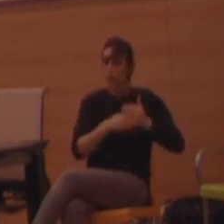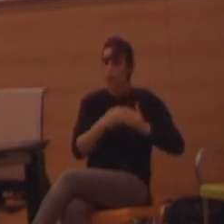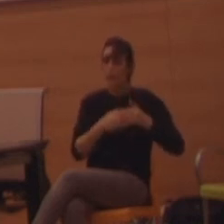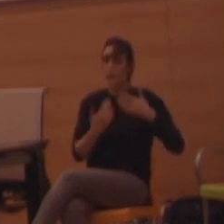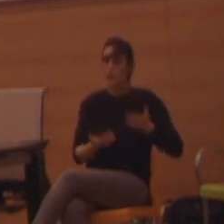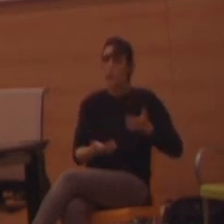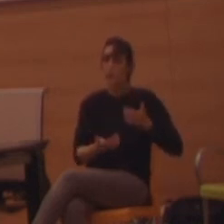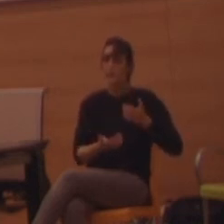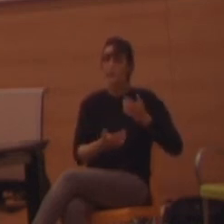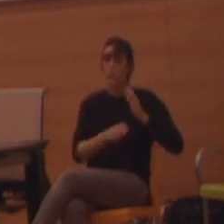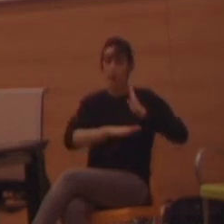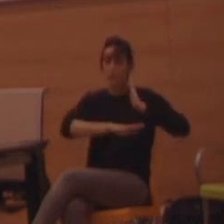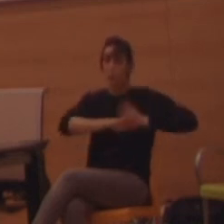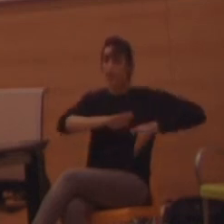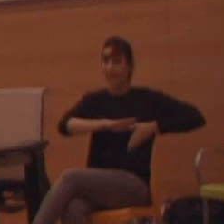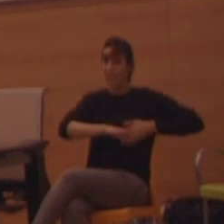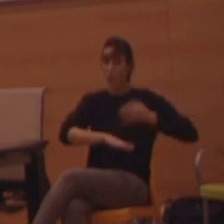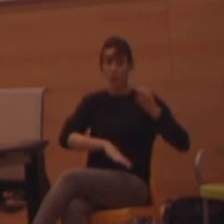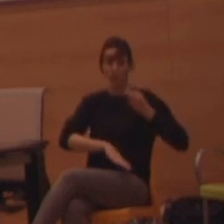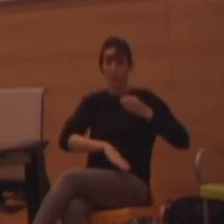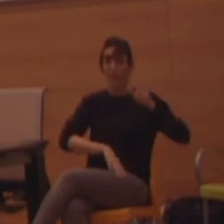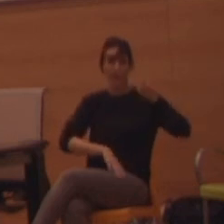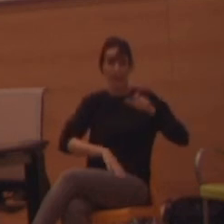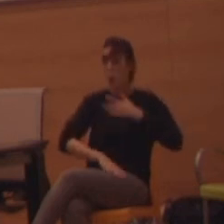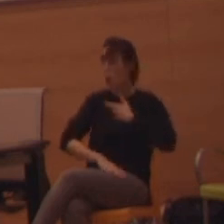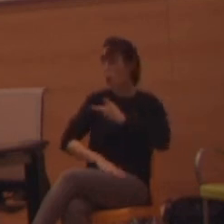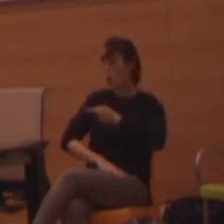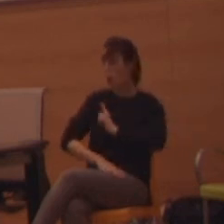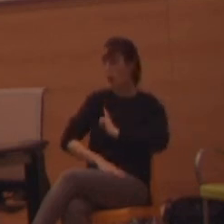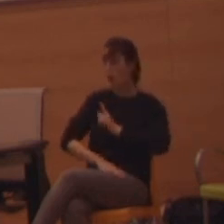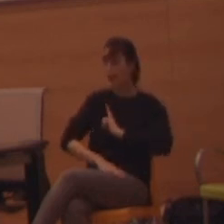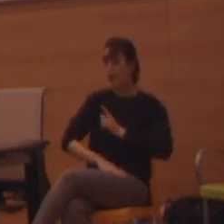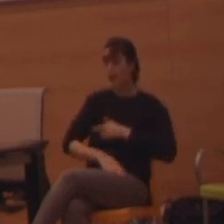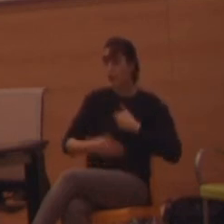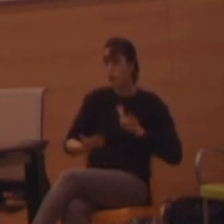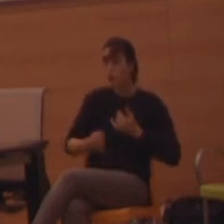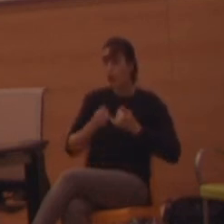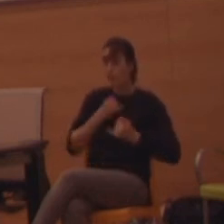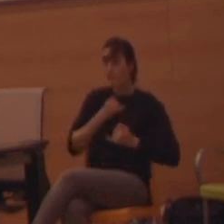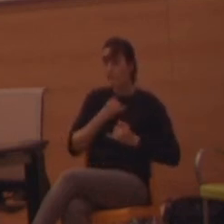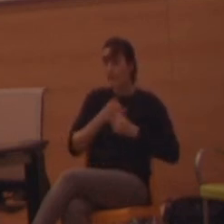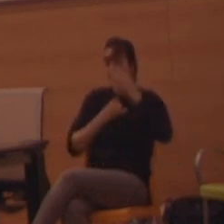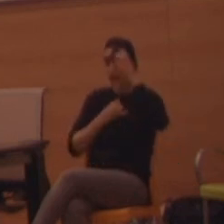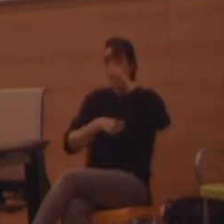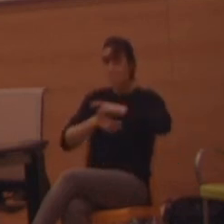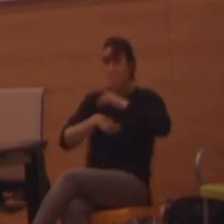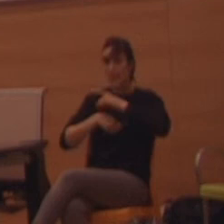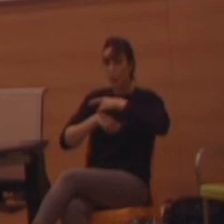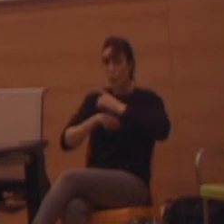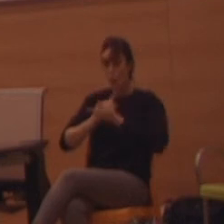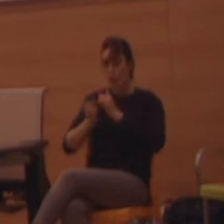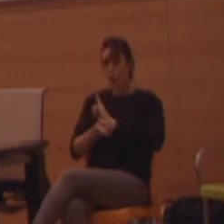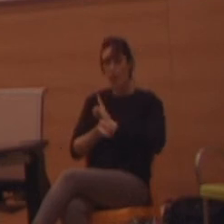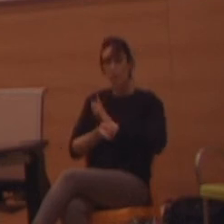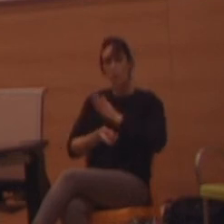ya una amputación, el paciente no quería amputarse y entonces yo, además hubo un cambio de médico porque discutió con el médico que le llevaba, le cogí